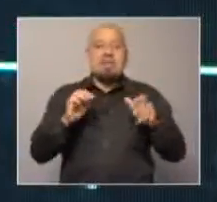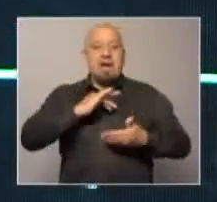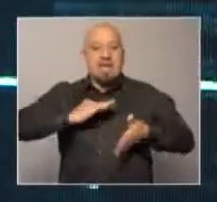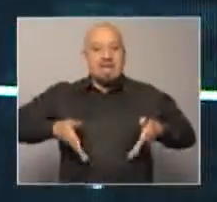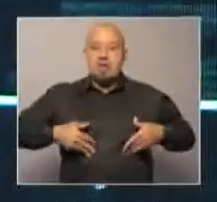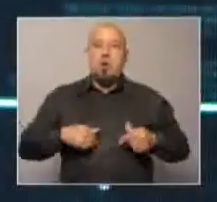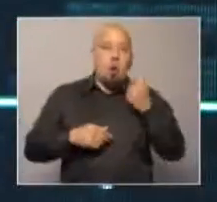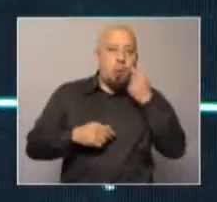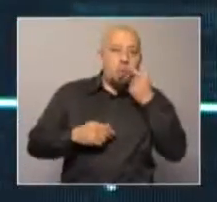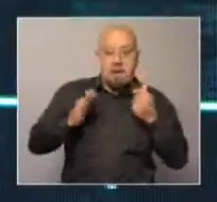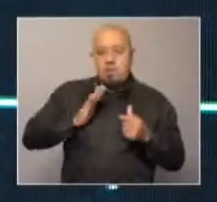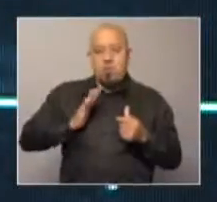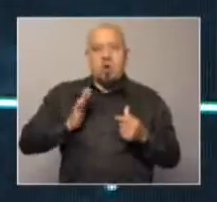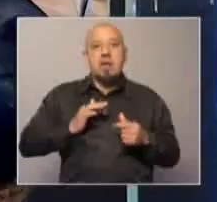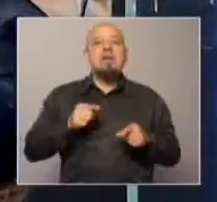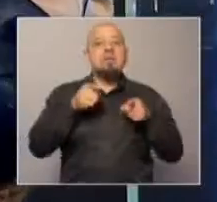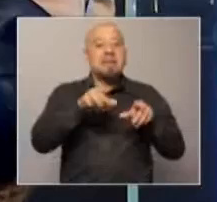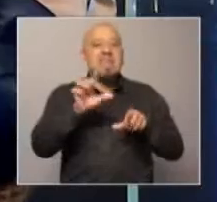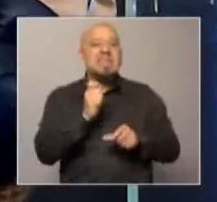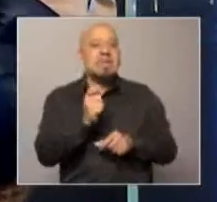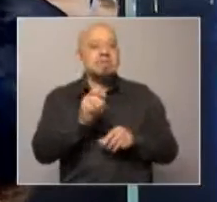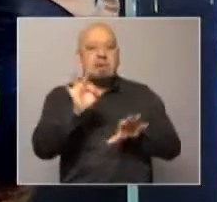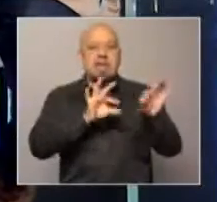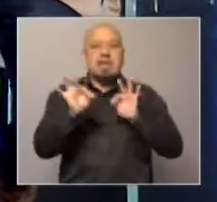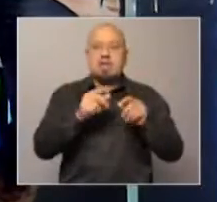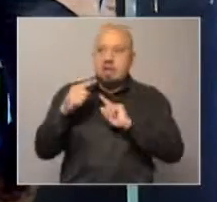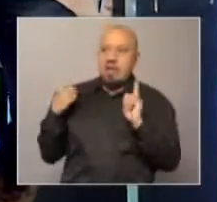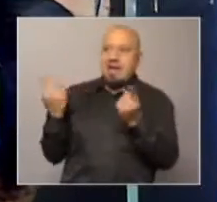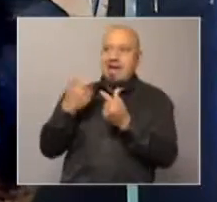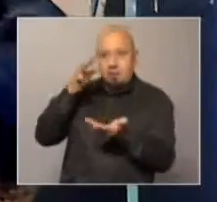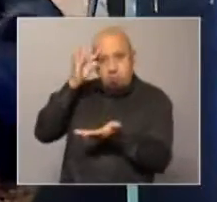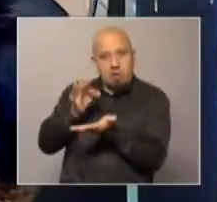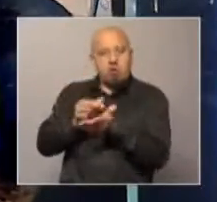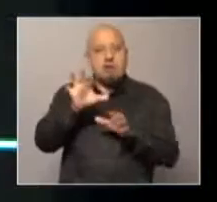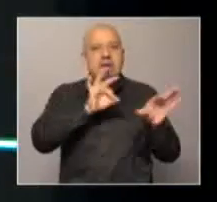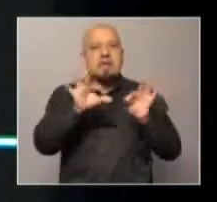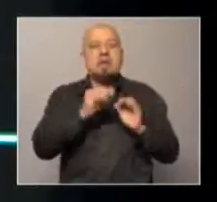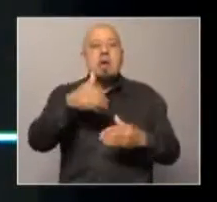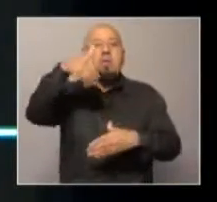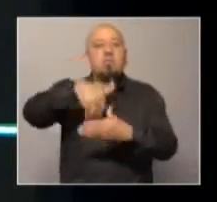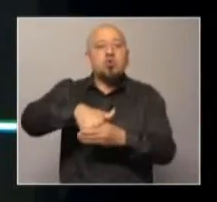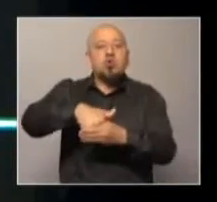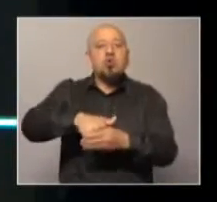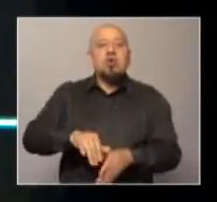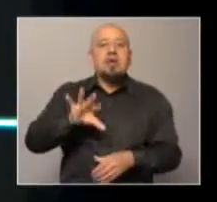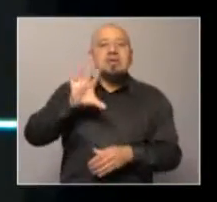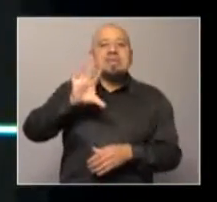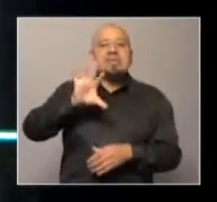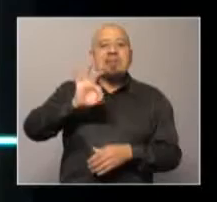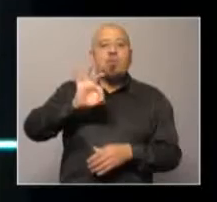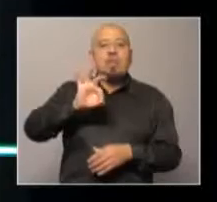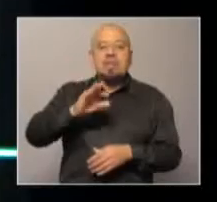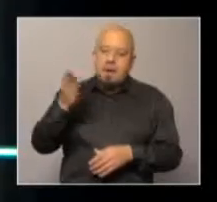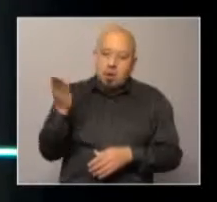en su 100% a través del voto popular. Según los datos, votó el 50,12% de los